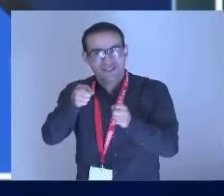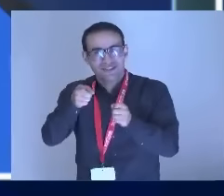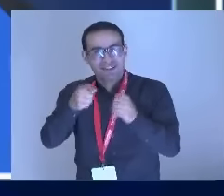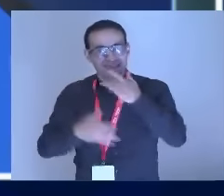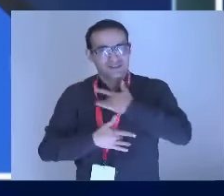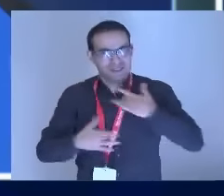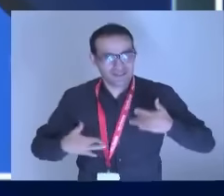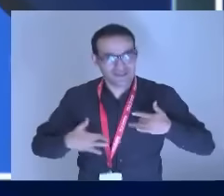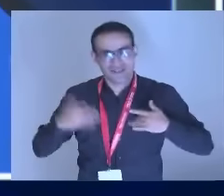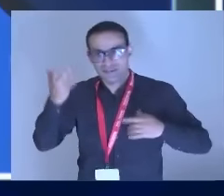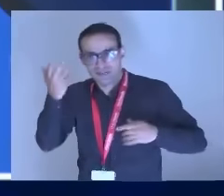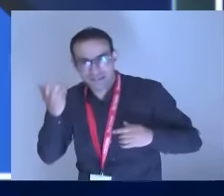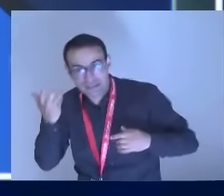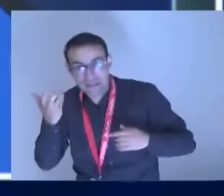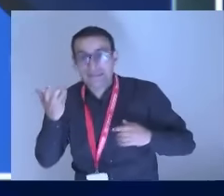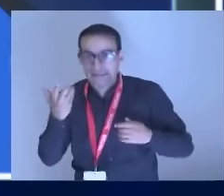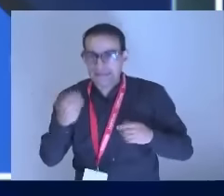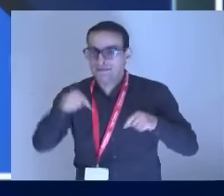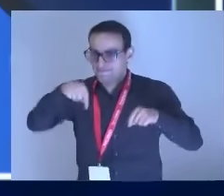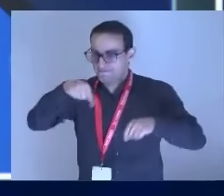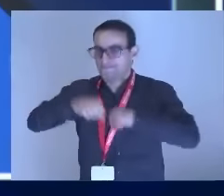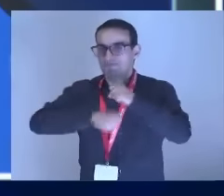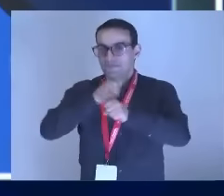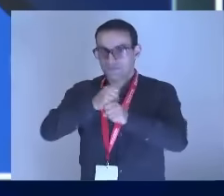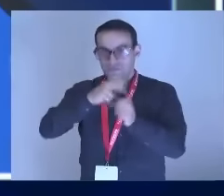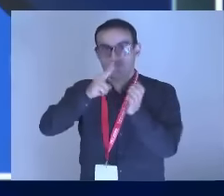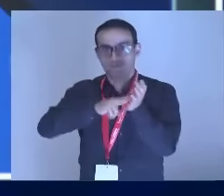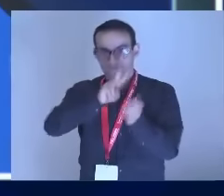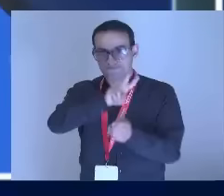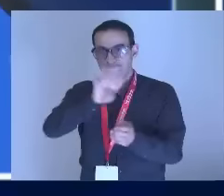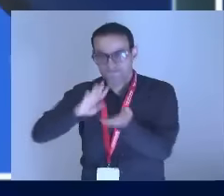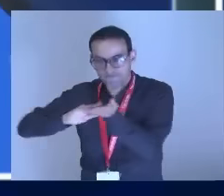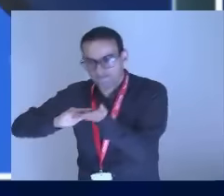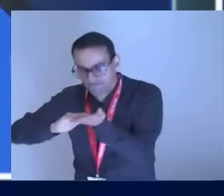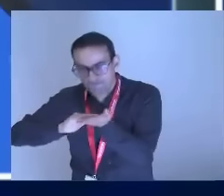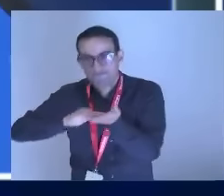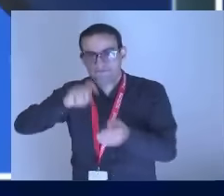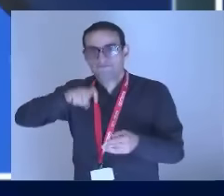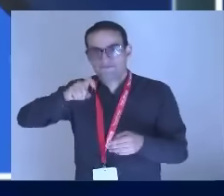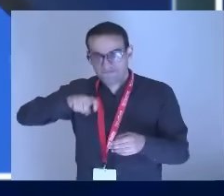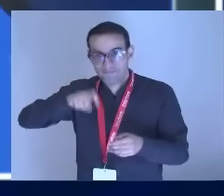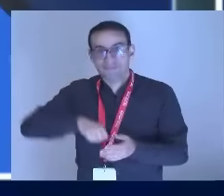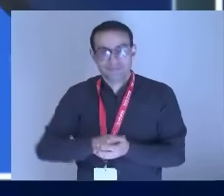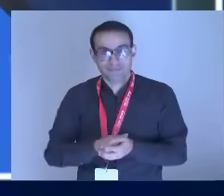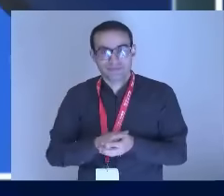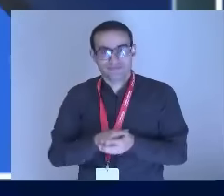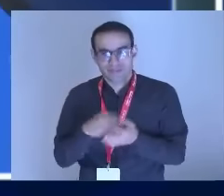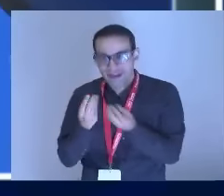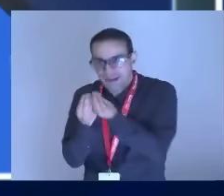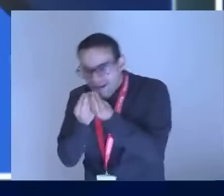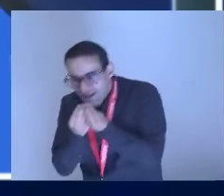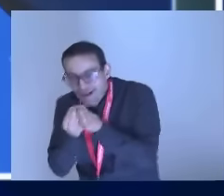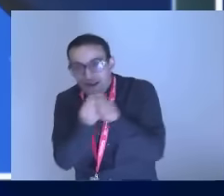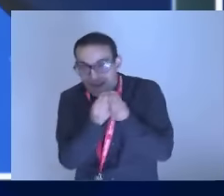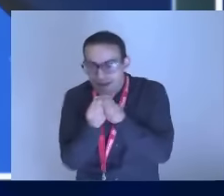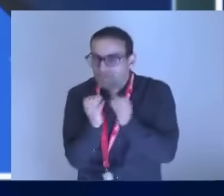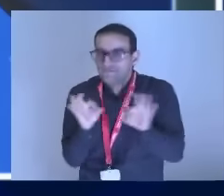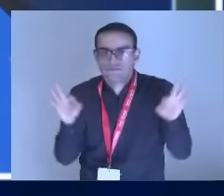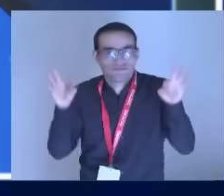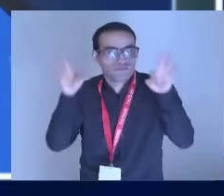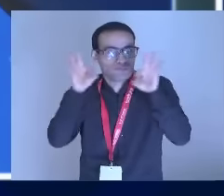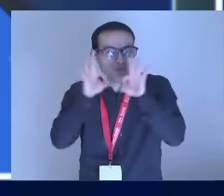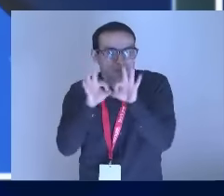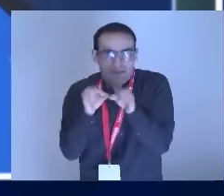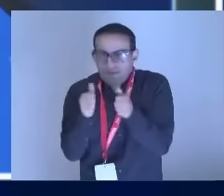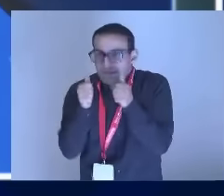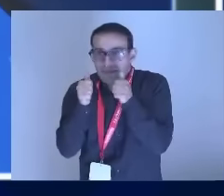son un reto que este año tendría un desenlace los consensos son urgentes por el bien de lo más de